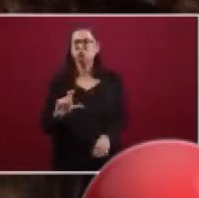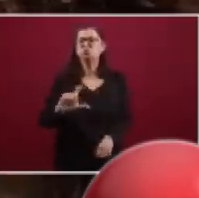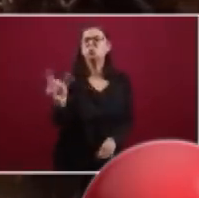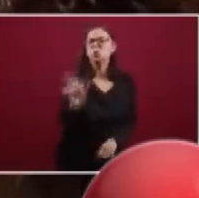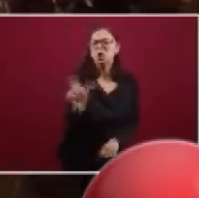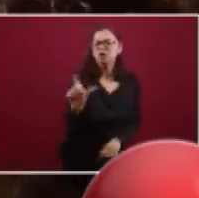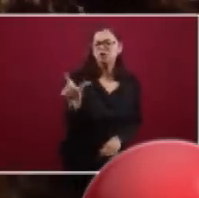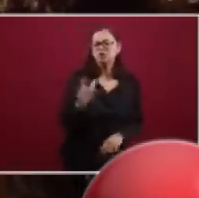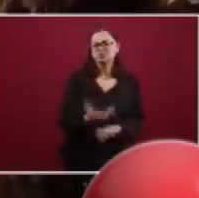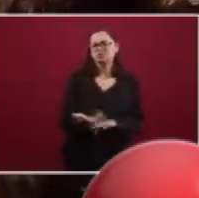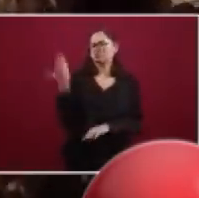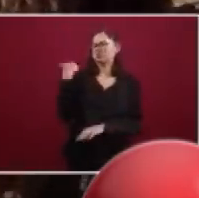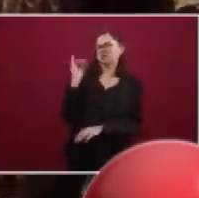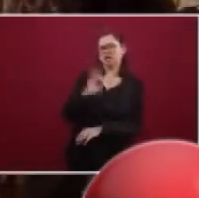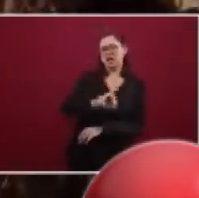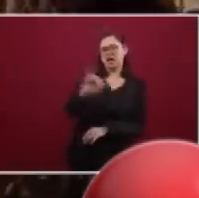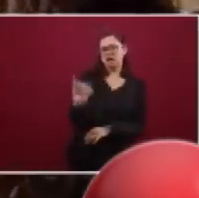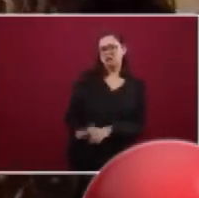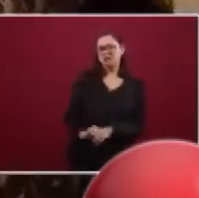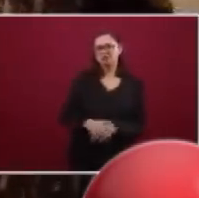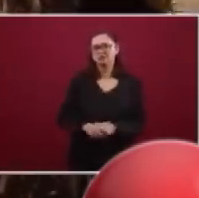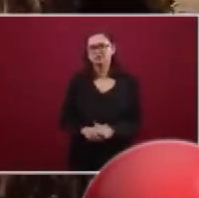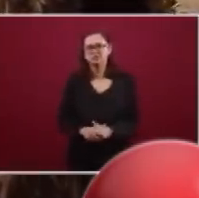Jamás. No, pues no salían. Pues, o sea.